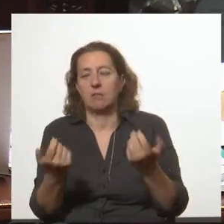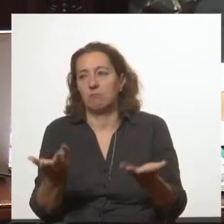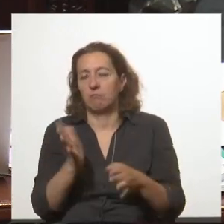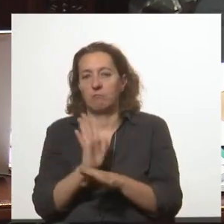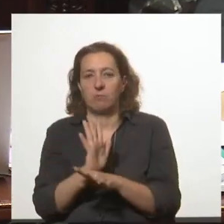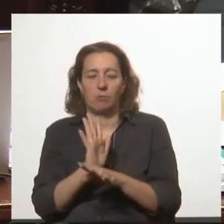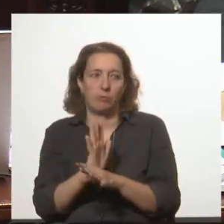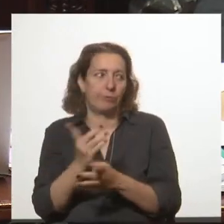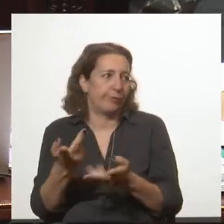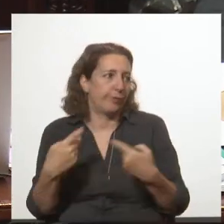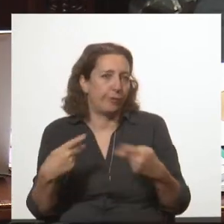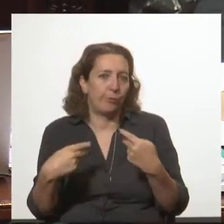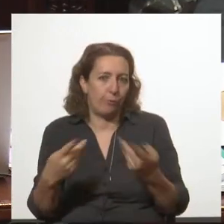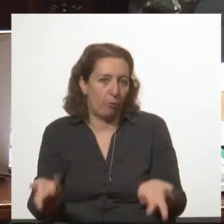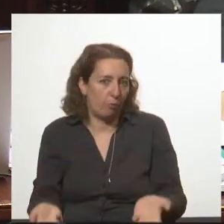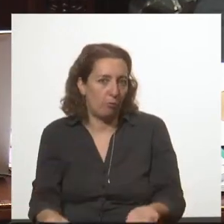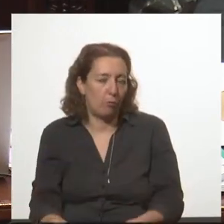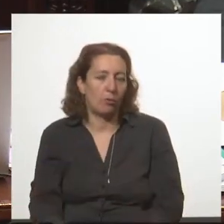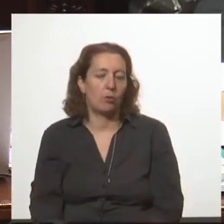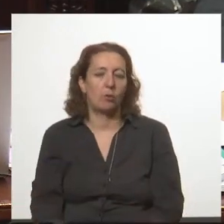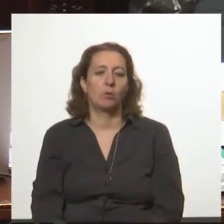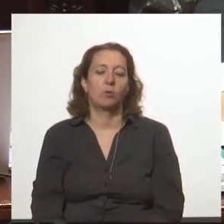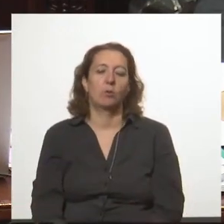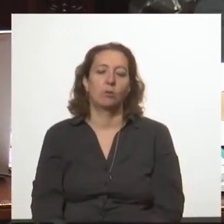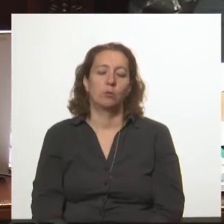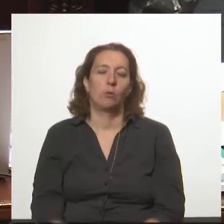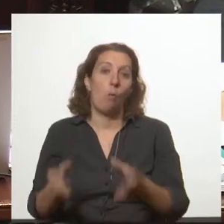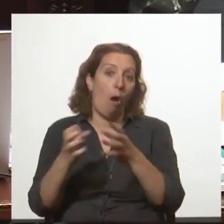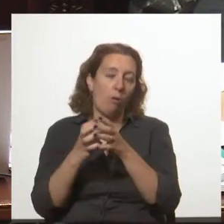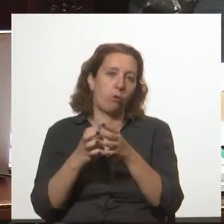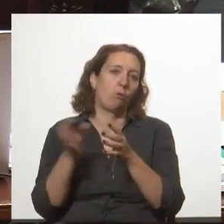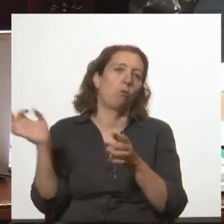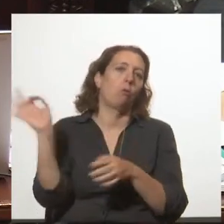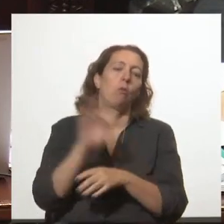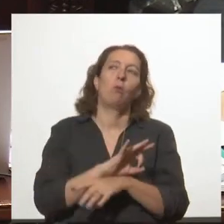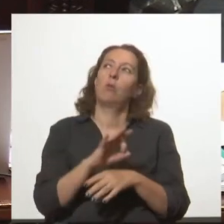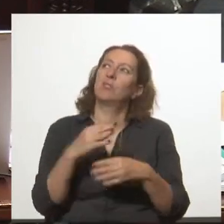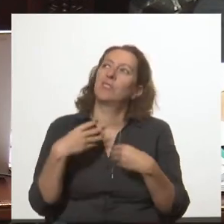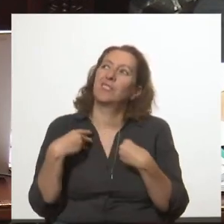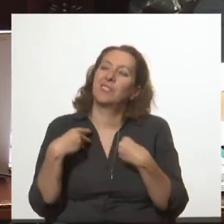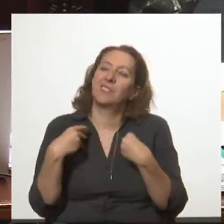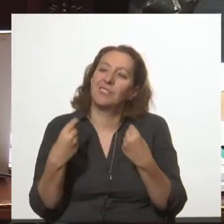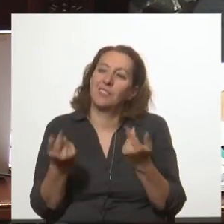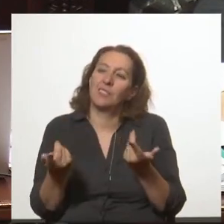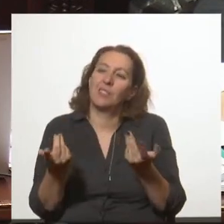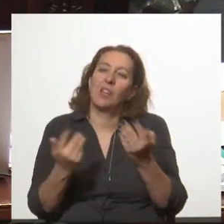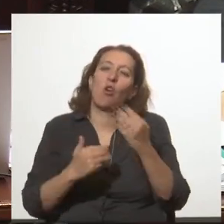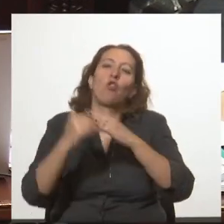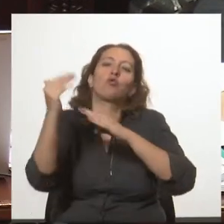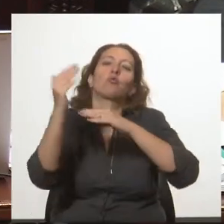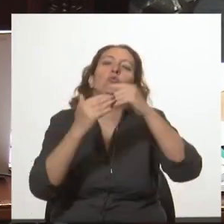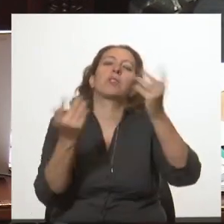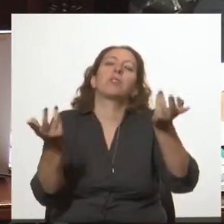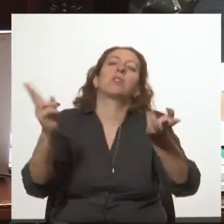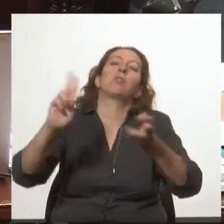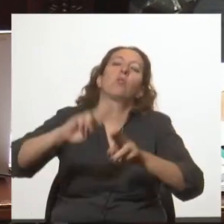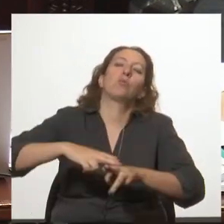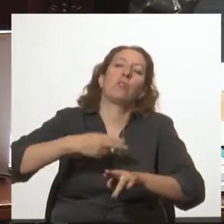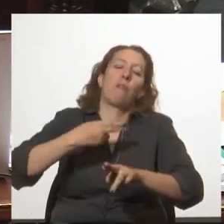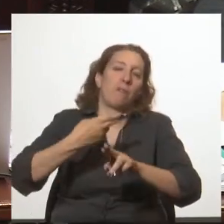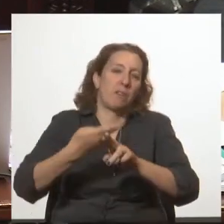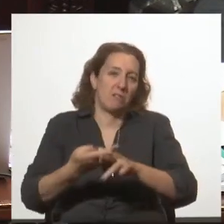tratara de un cuadro de fútbol o eventualmente con la sensación de reconstruir algo que estaba